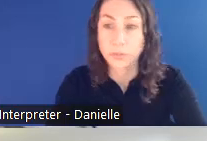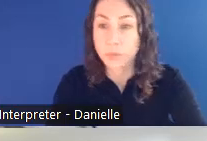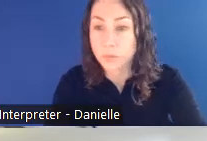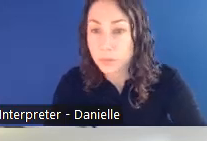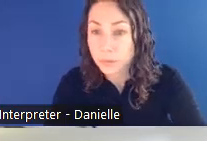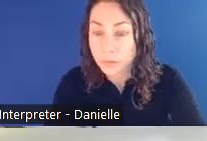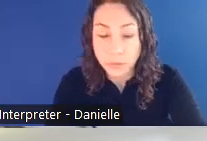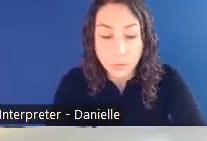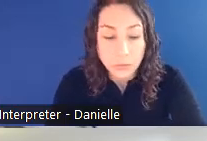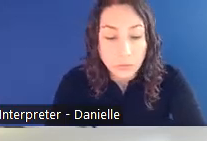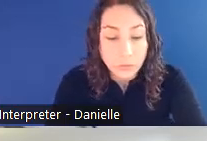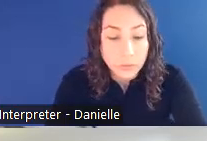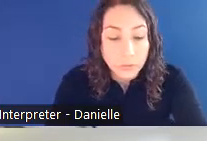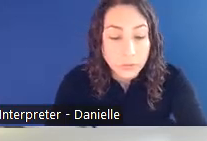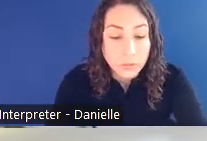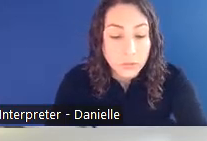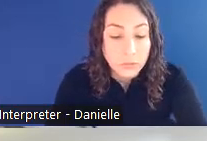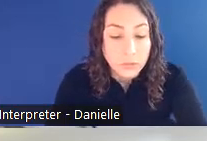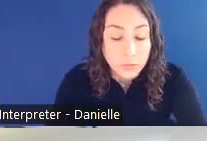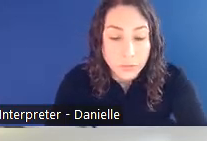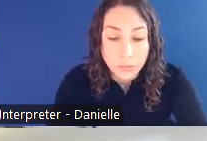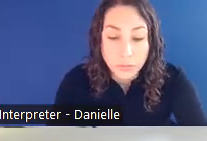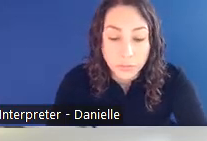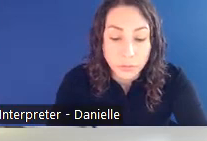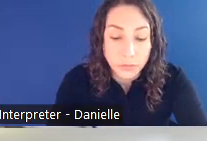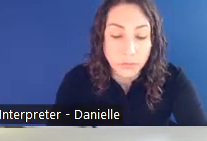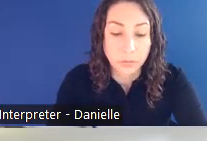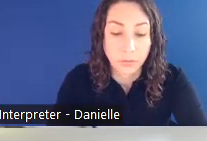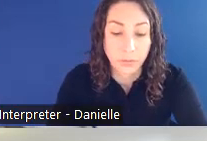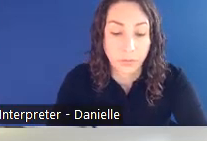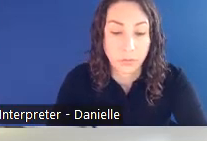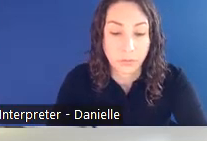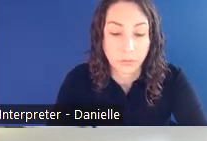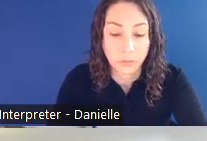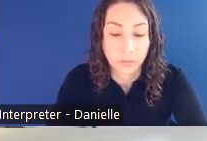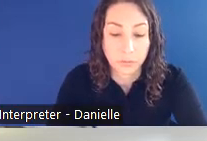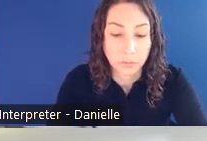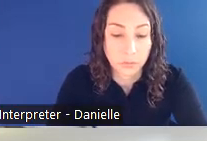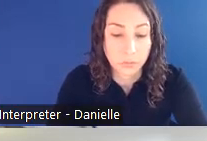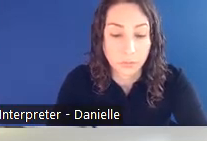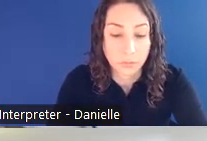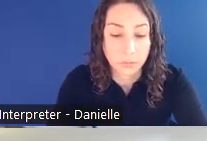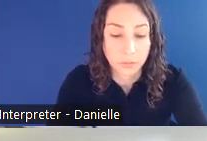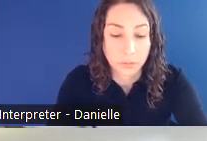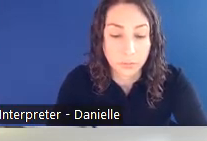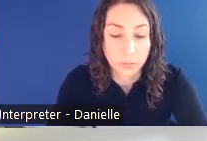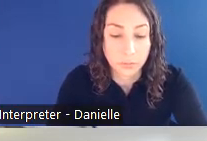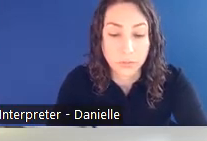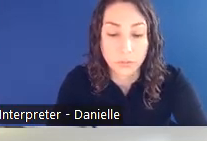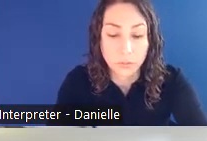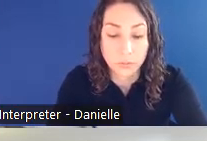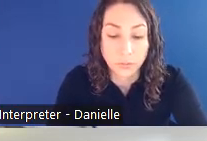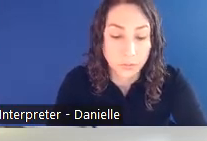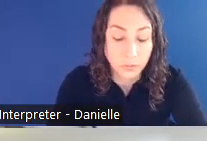a todos, bienvenidos a la reunión de hoy. Esta es una reunión bilingüe. Habrá traducción al inglés,